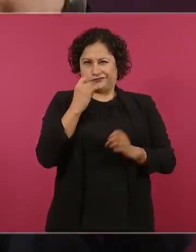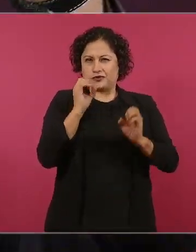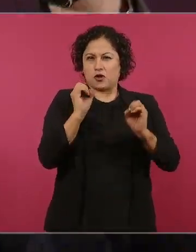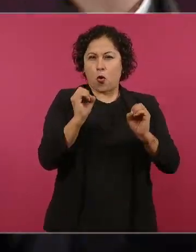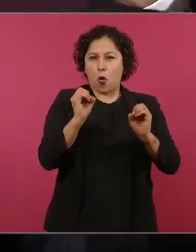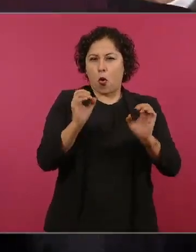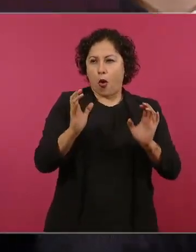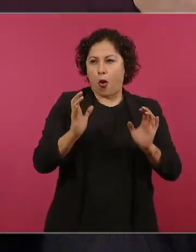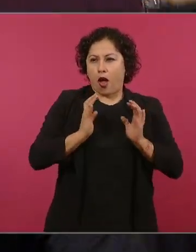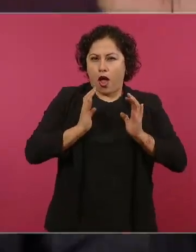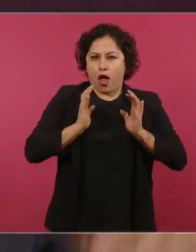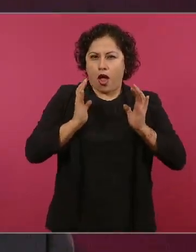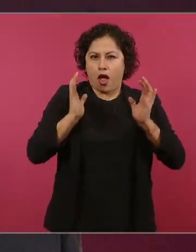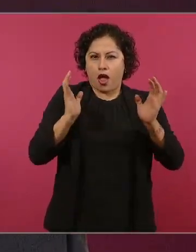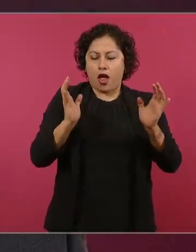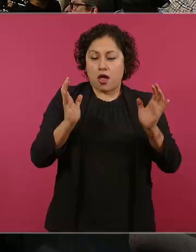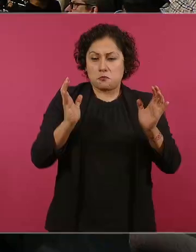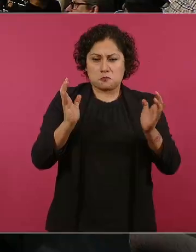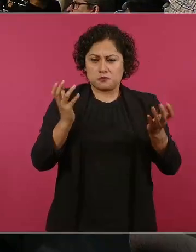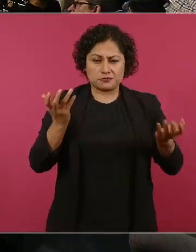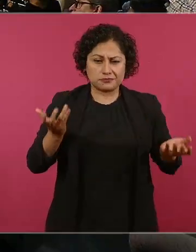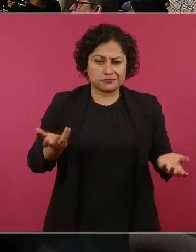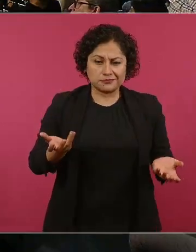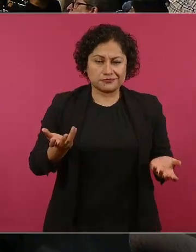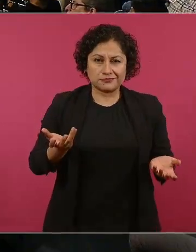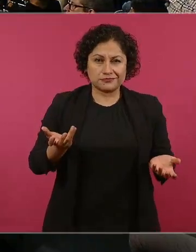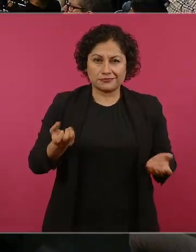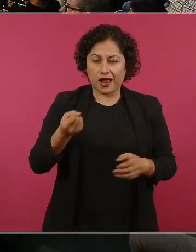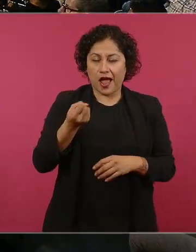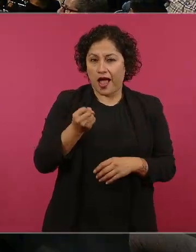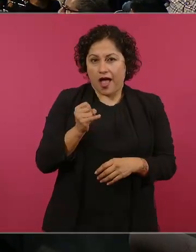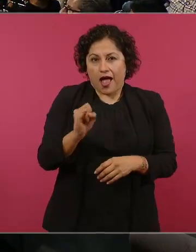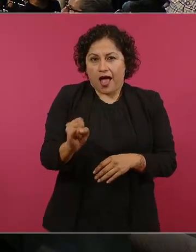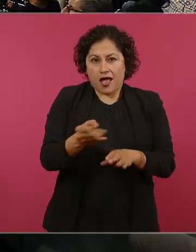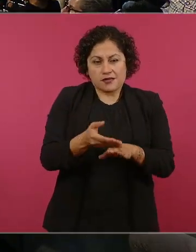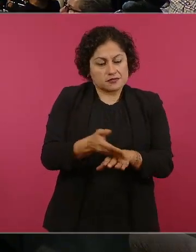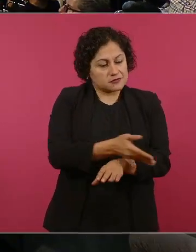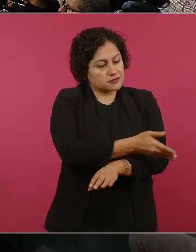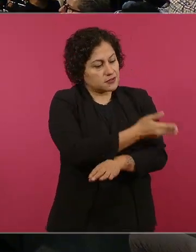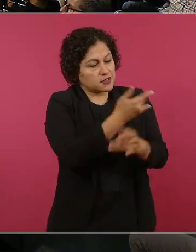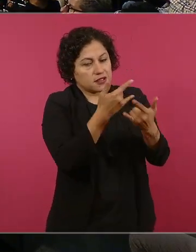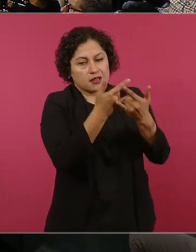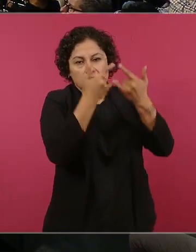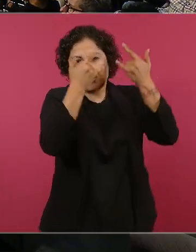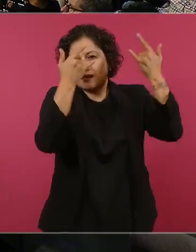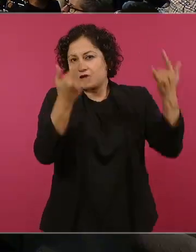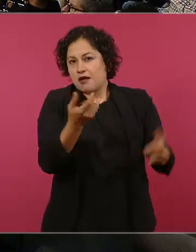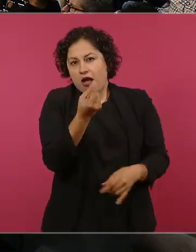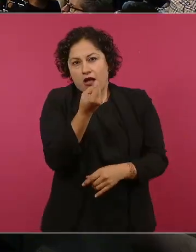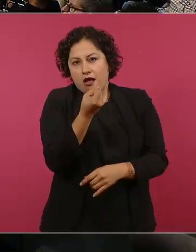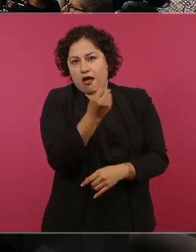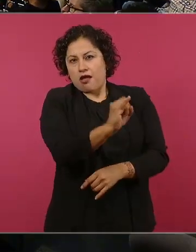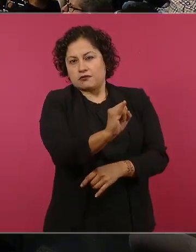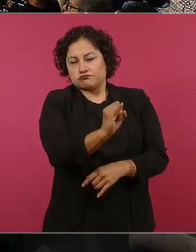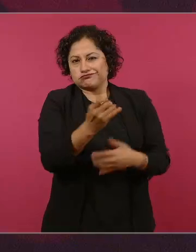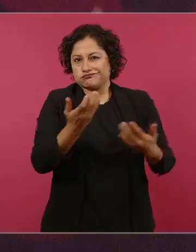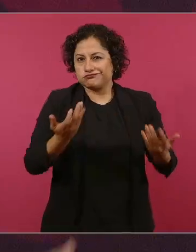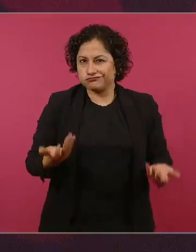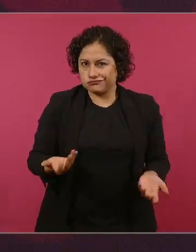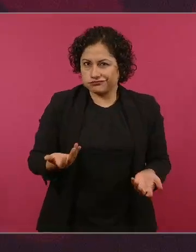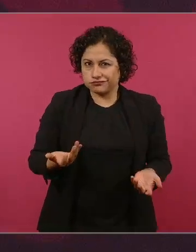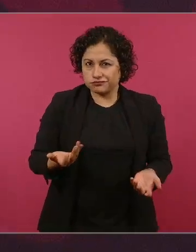Así ha sido históricamente. Y eso también, con todo respeto, indica de